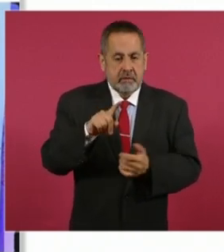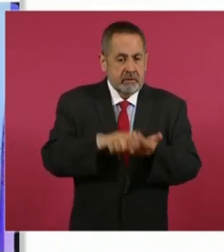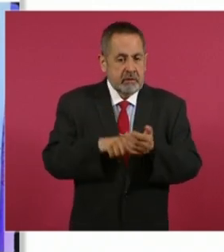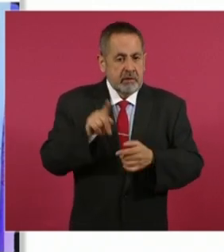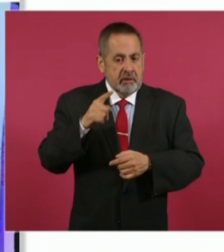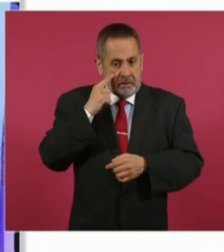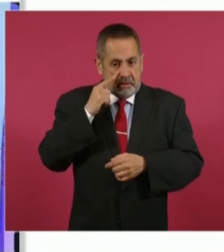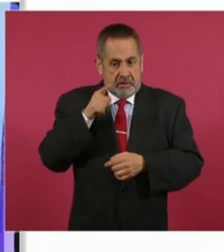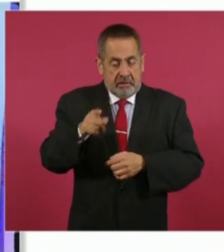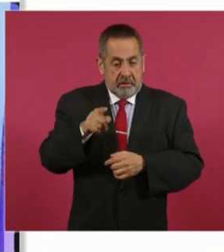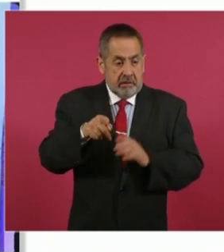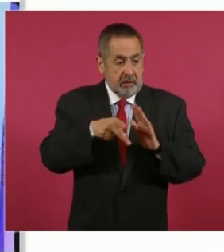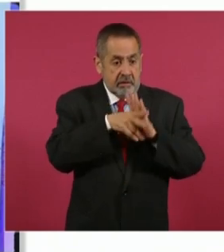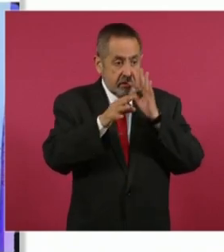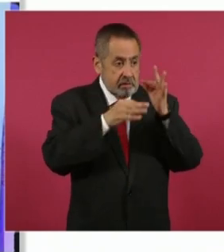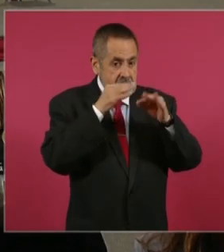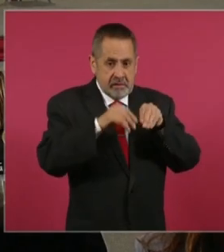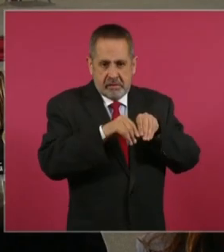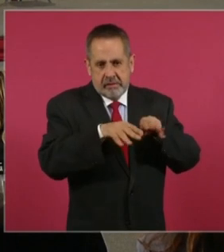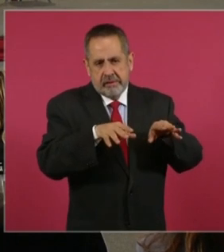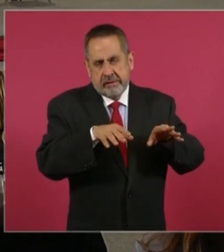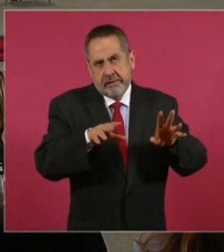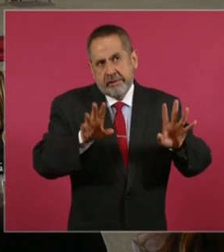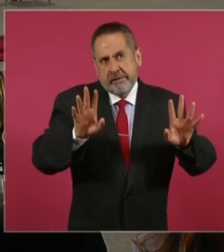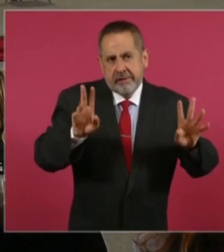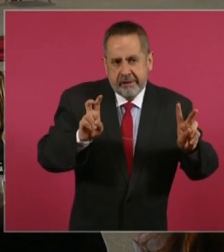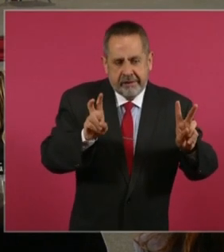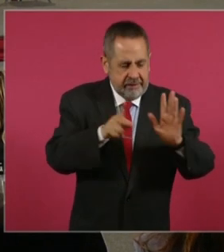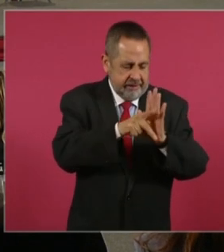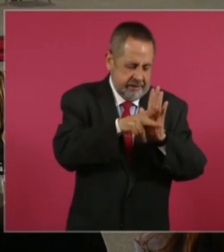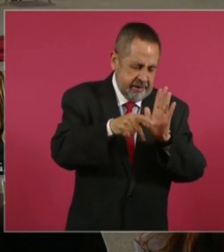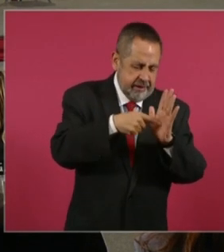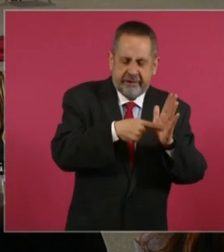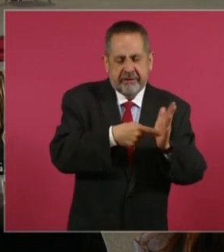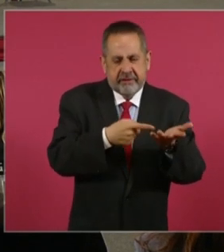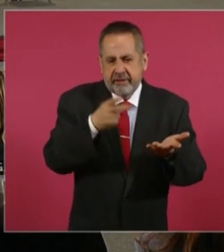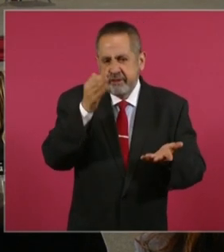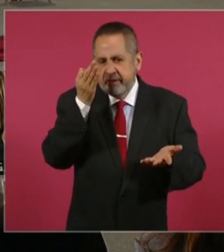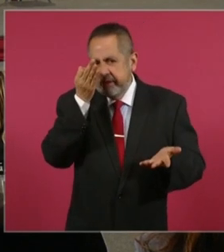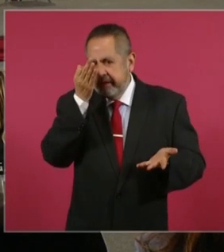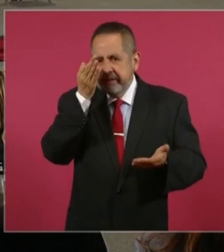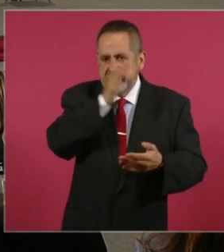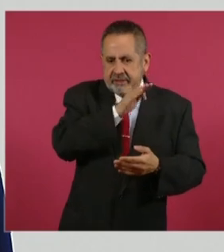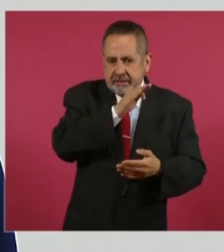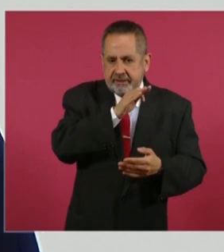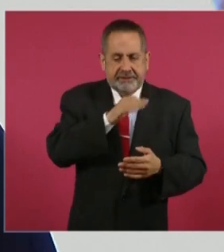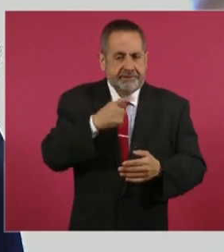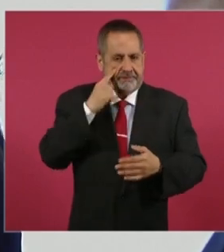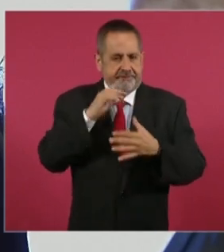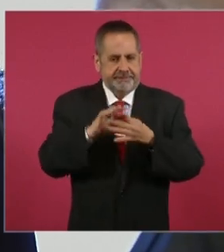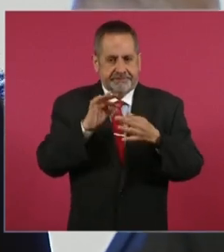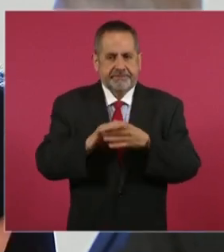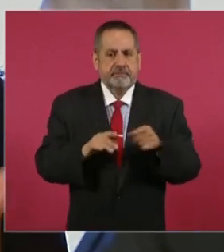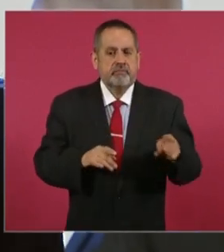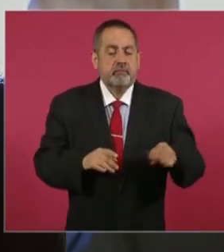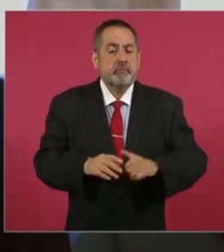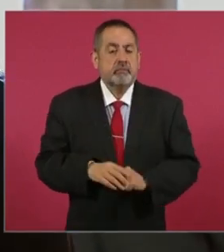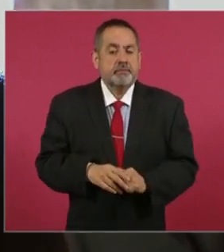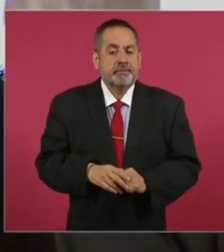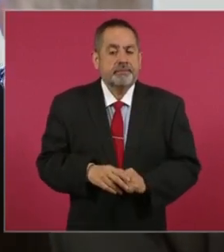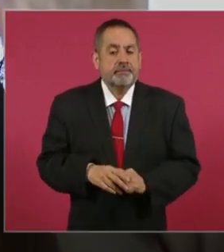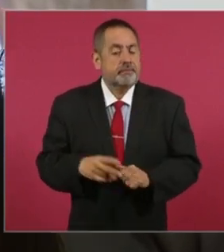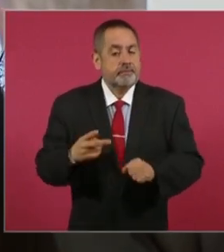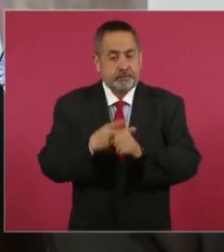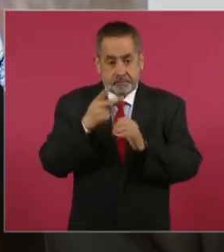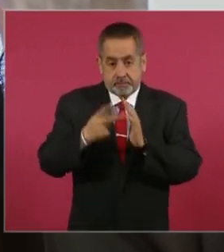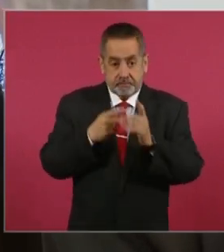esta pieza periodística, si así se le puede llamar, que es falsa, hay que destacar varias cosas. Lo primero